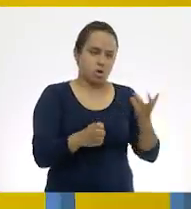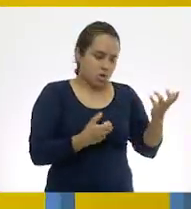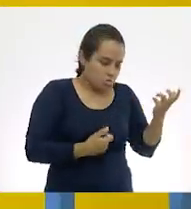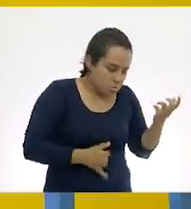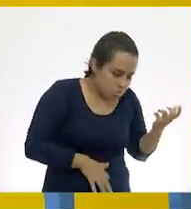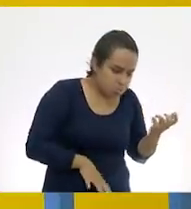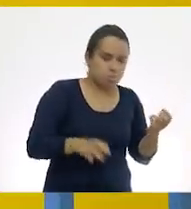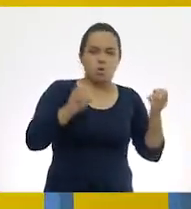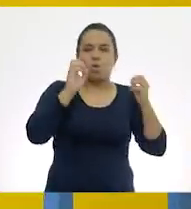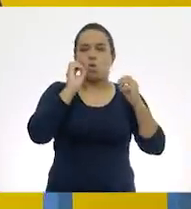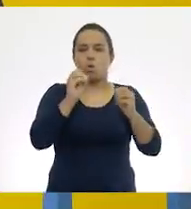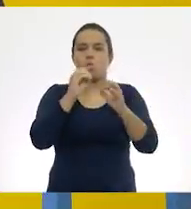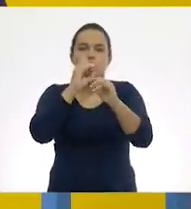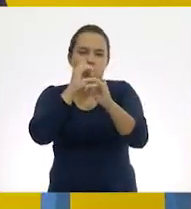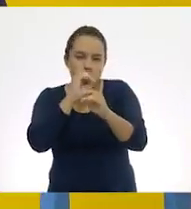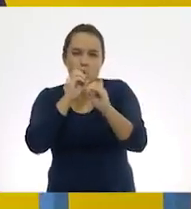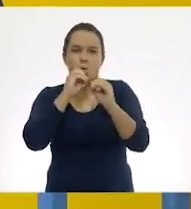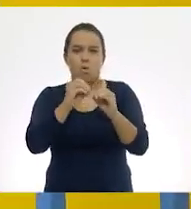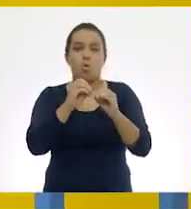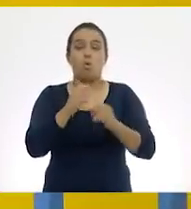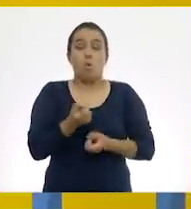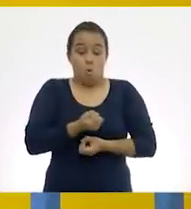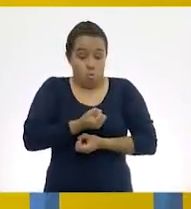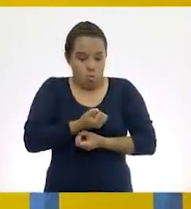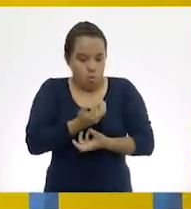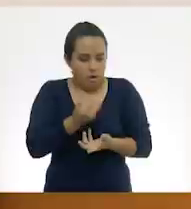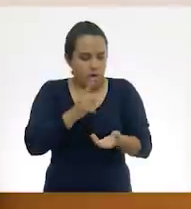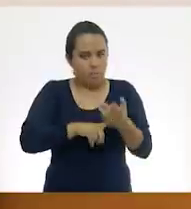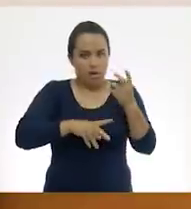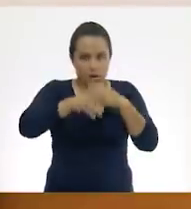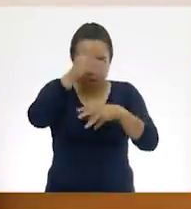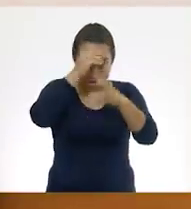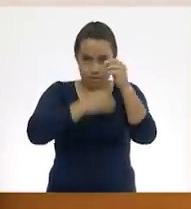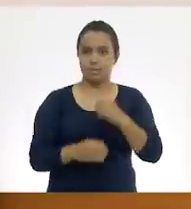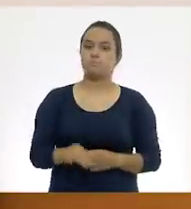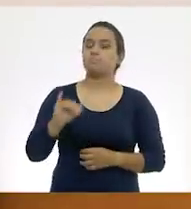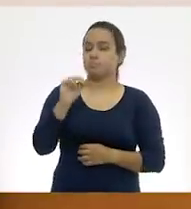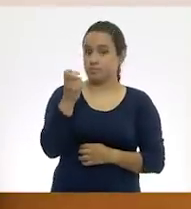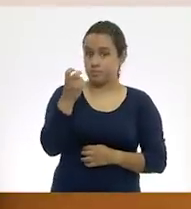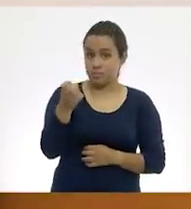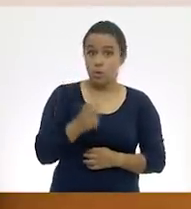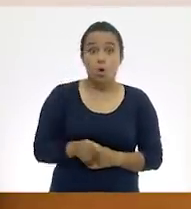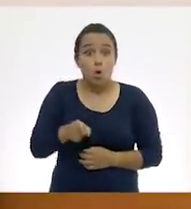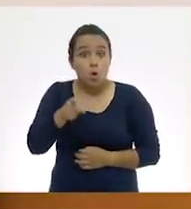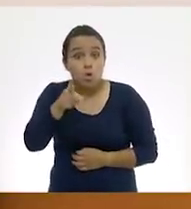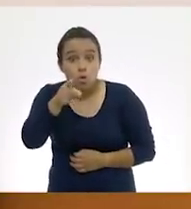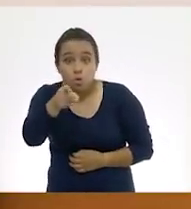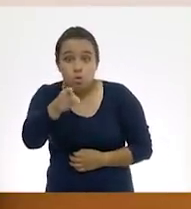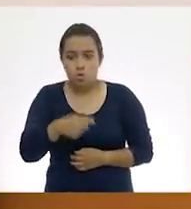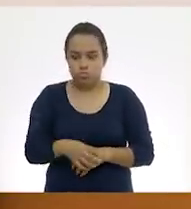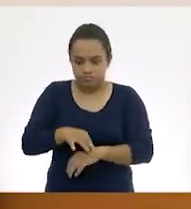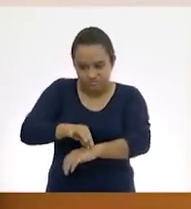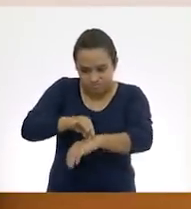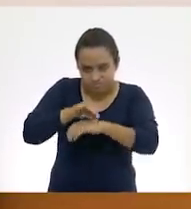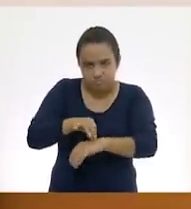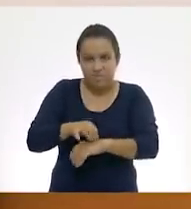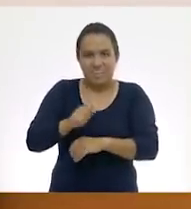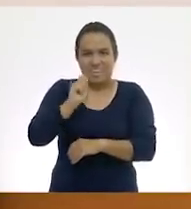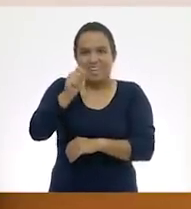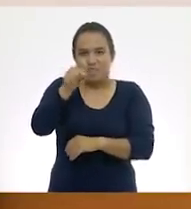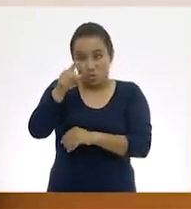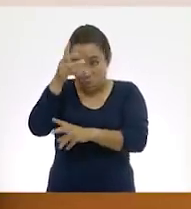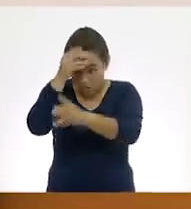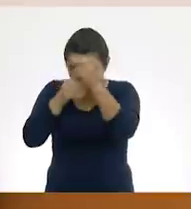instrumento, aprendernos probablemente un poema. Exactamente. Cuando tú estás vivenciando lo que